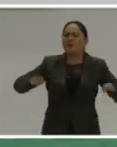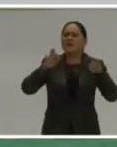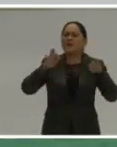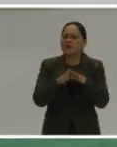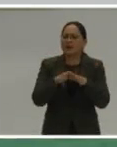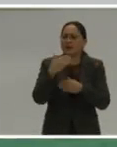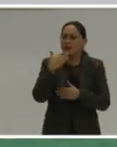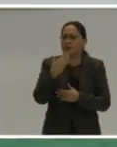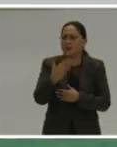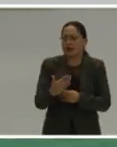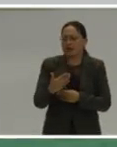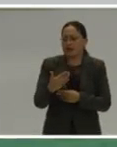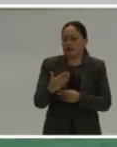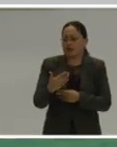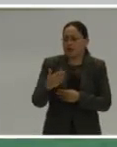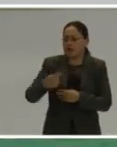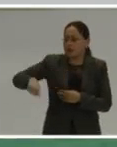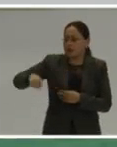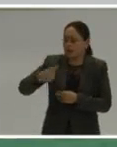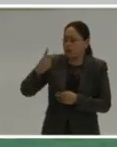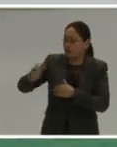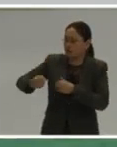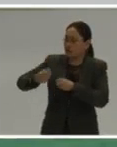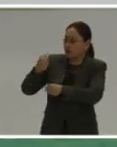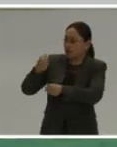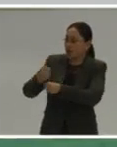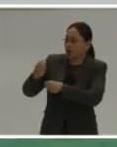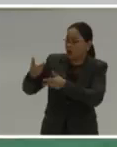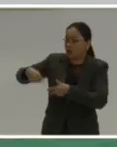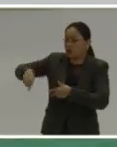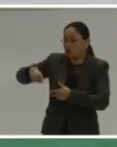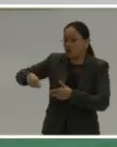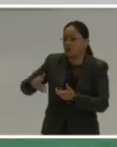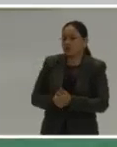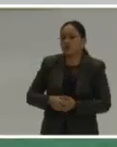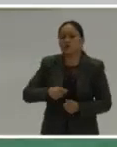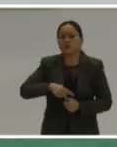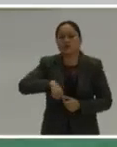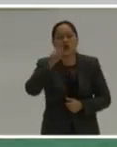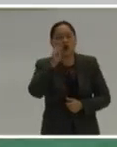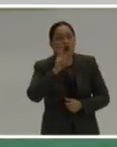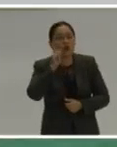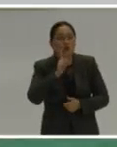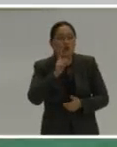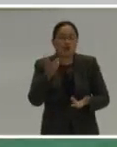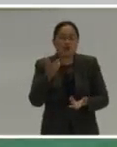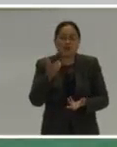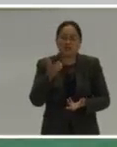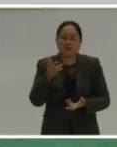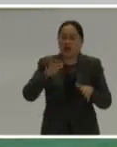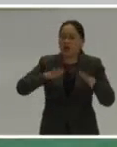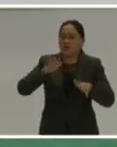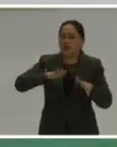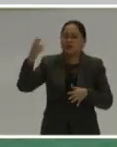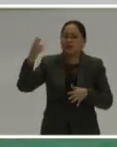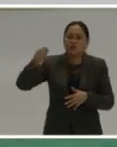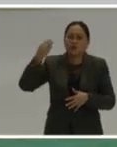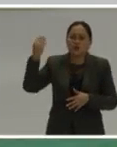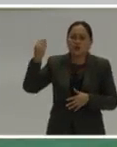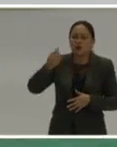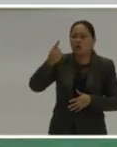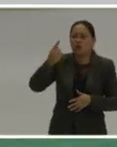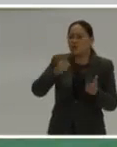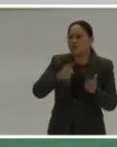2 años hacen la autoridad y las mujeres realmente a veces… ¿no? En grandes asambleas de 1500 no